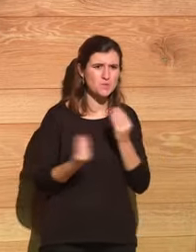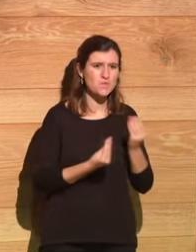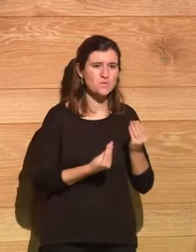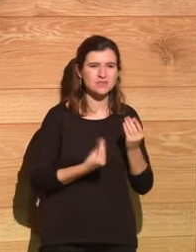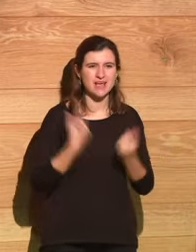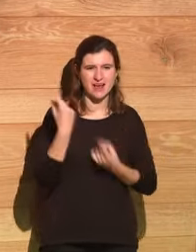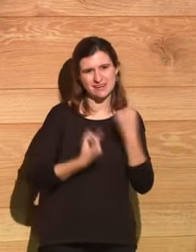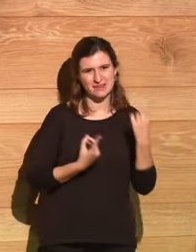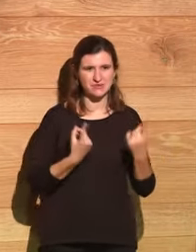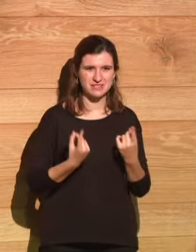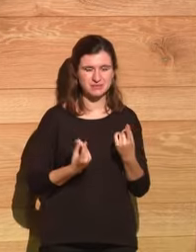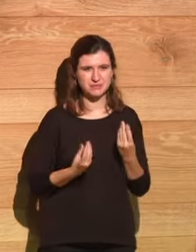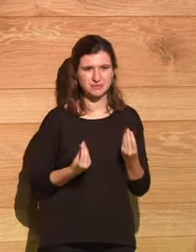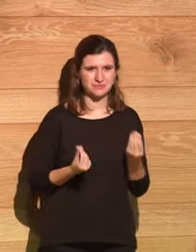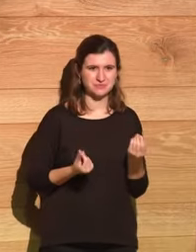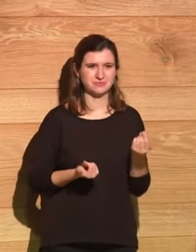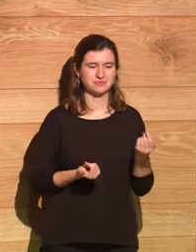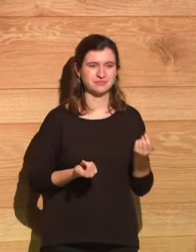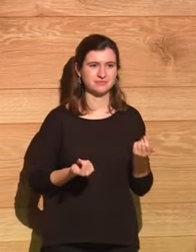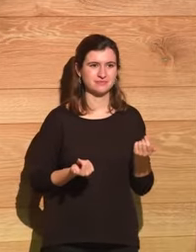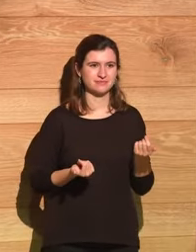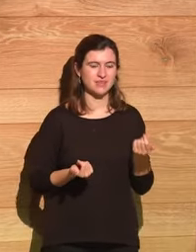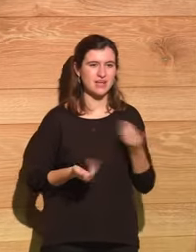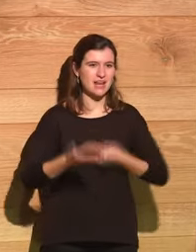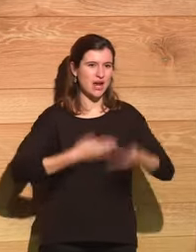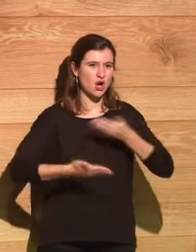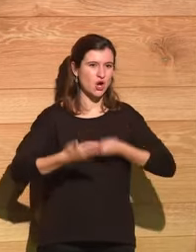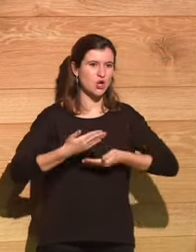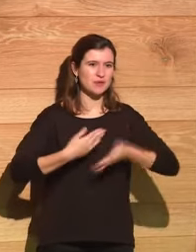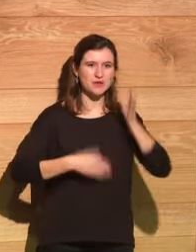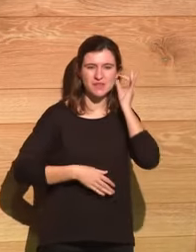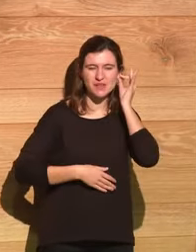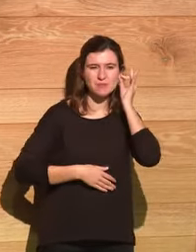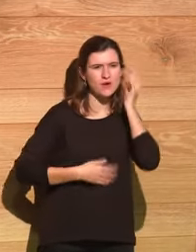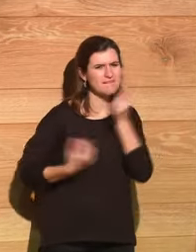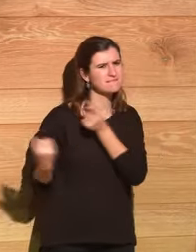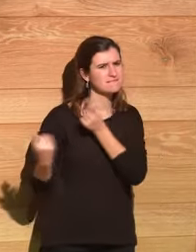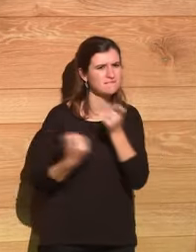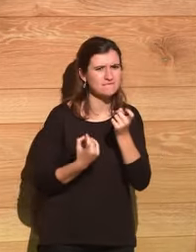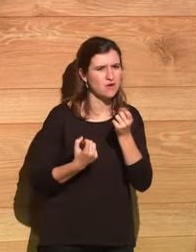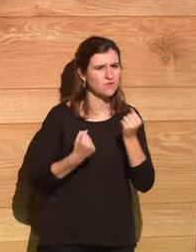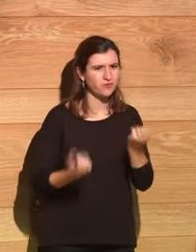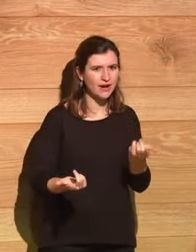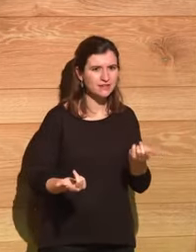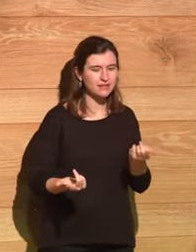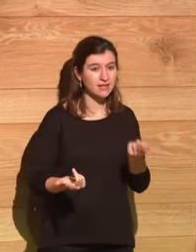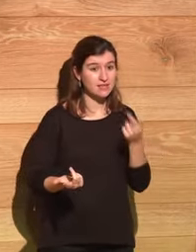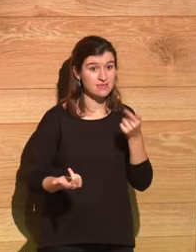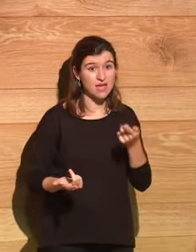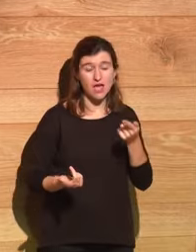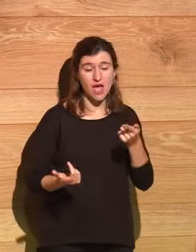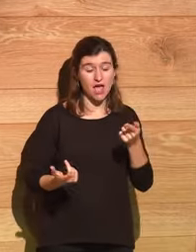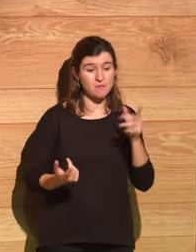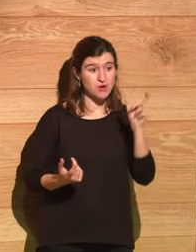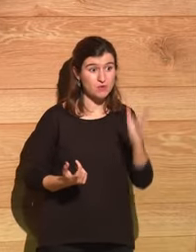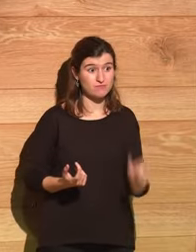traviesas, ¿no? No pudo haber sido hecho sin la colaboración de la mujer. Y en ese sentido, ella se considera no feminista,